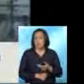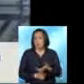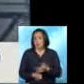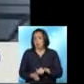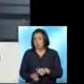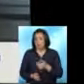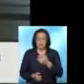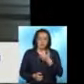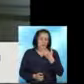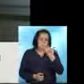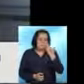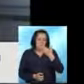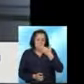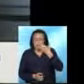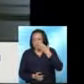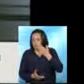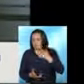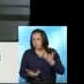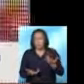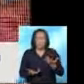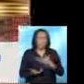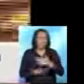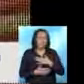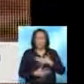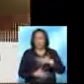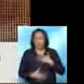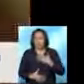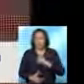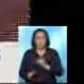sálvame. Ese perfume de tu piel,